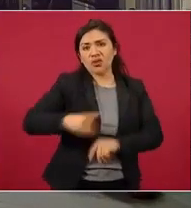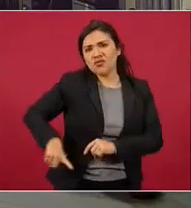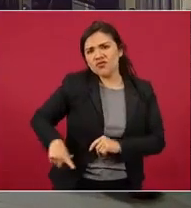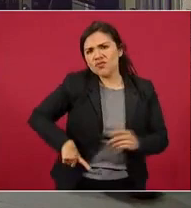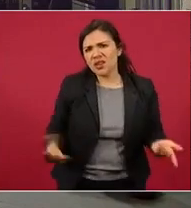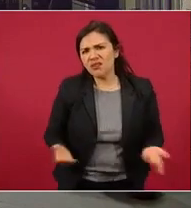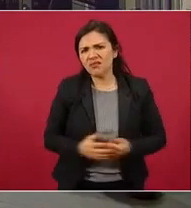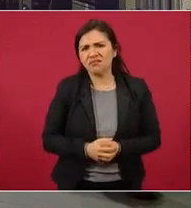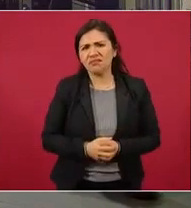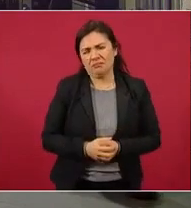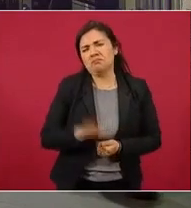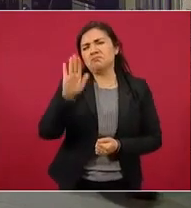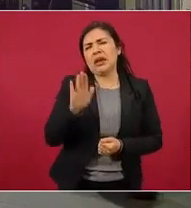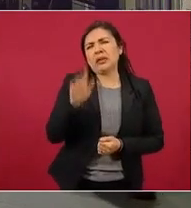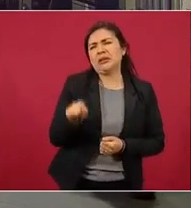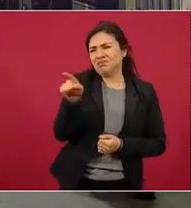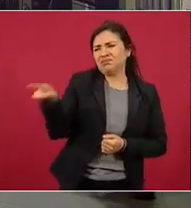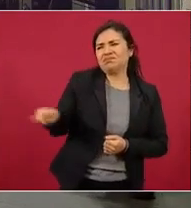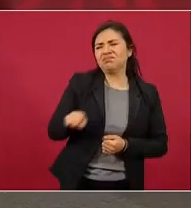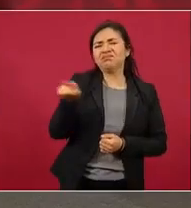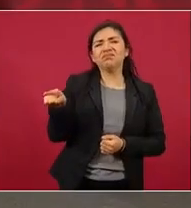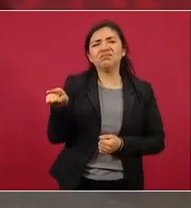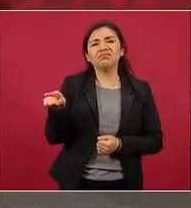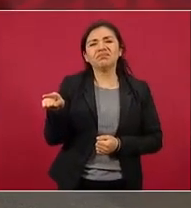¿Sabe lo que quisieran los